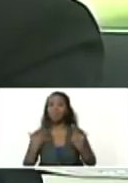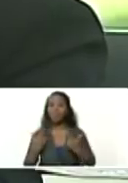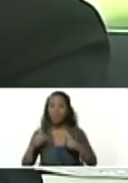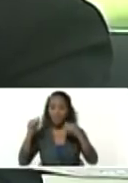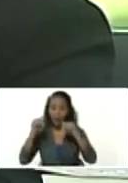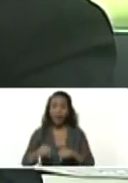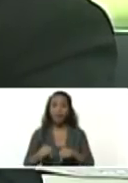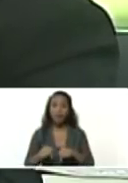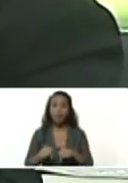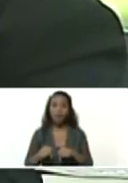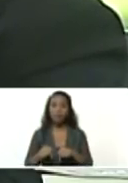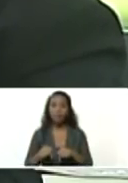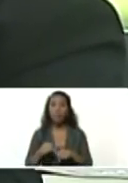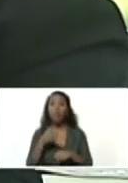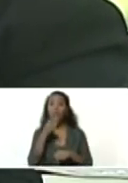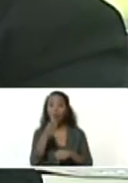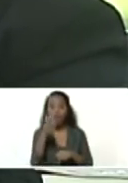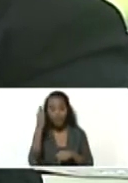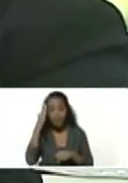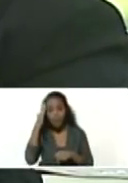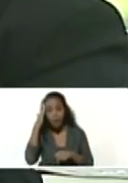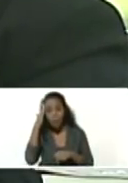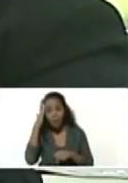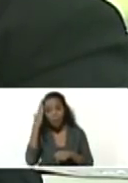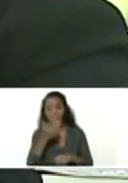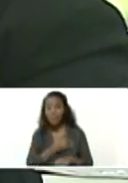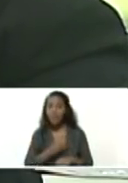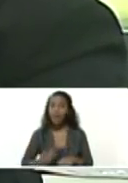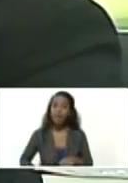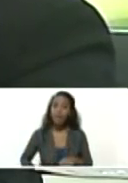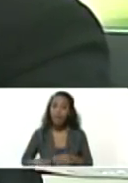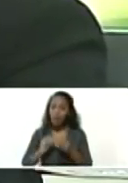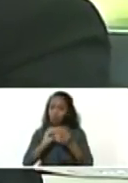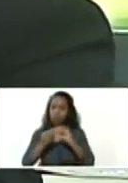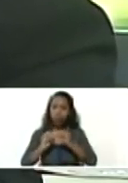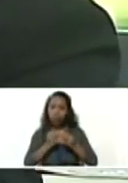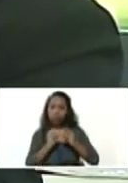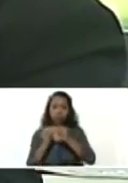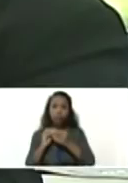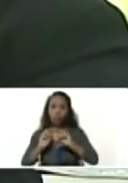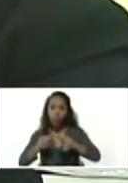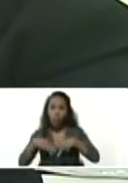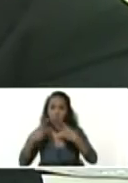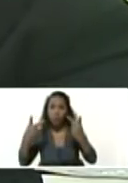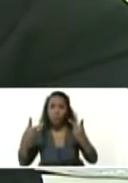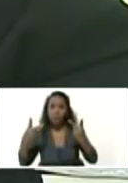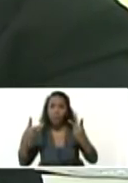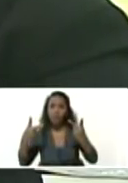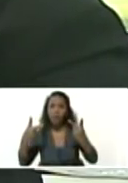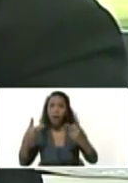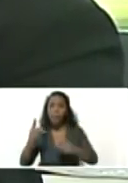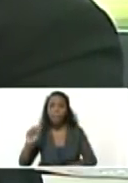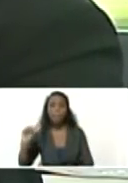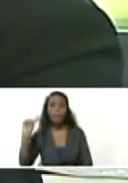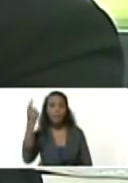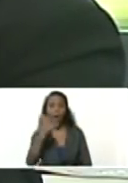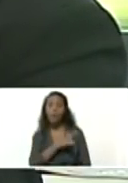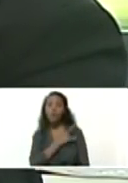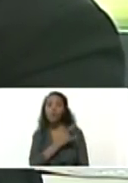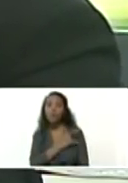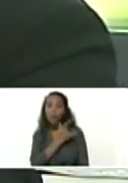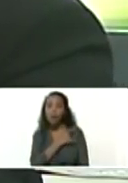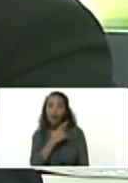acá, es que usted tome en consideración, presidente, la creación de la primera universidad